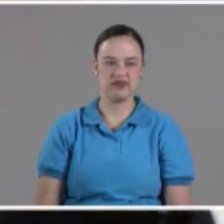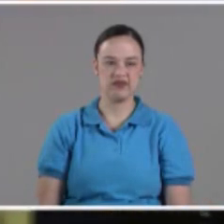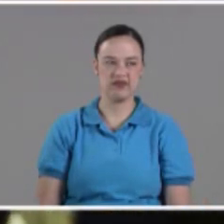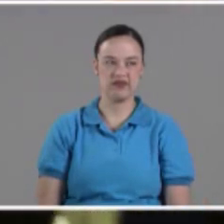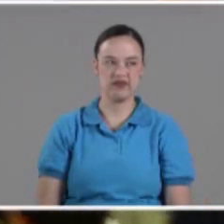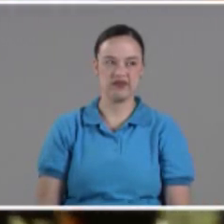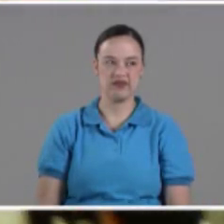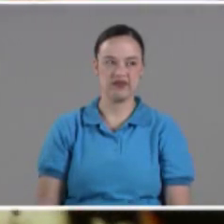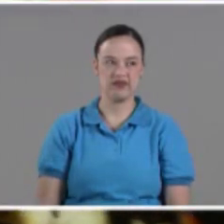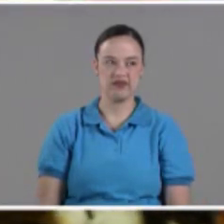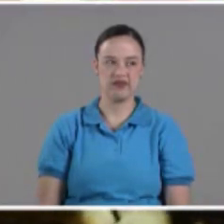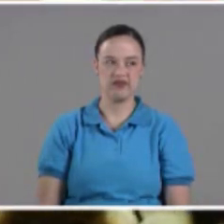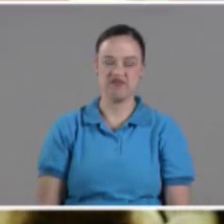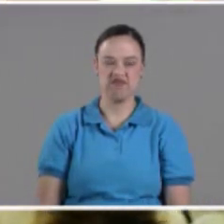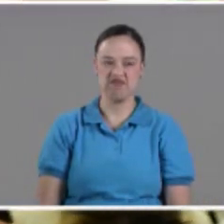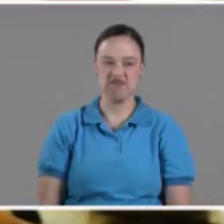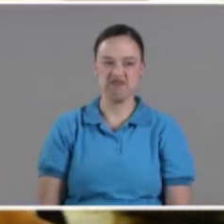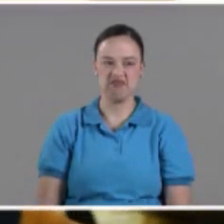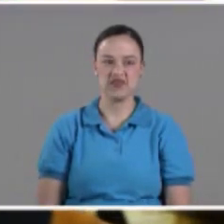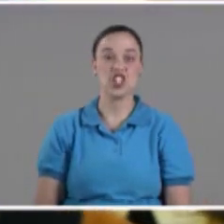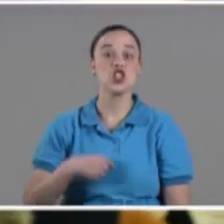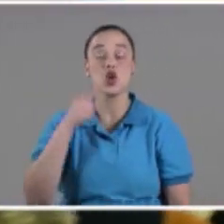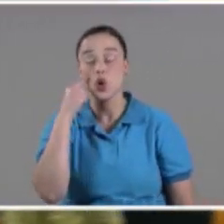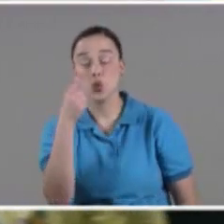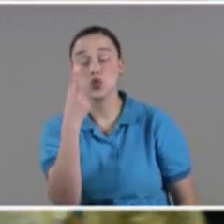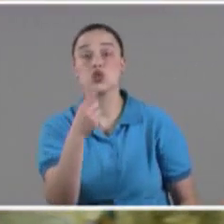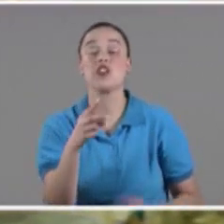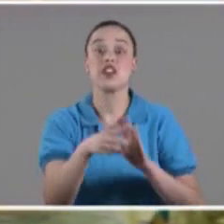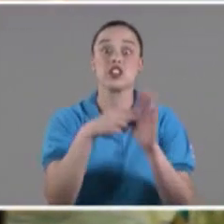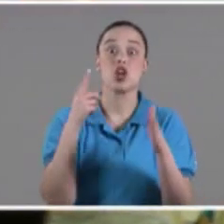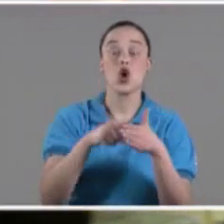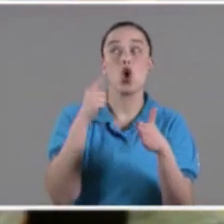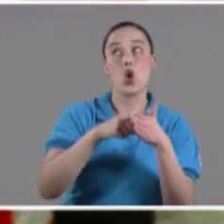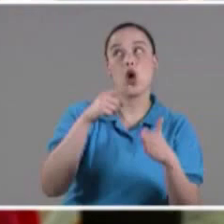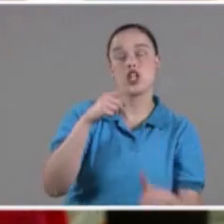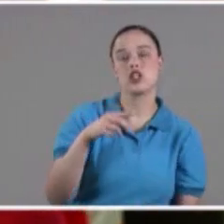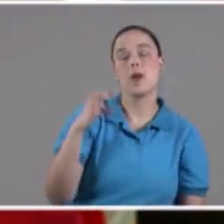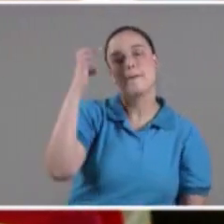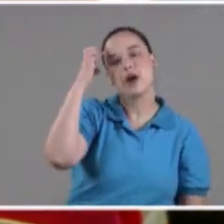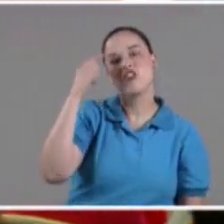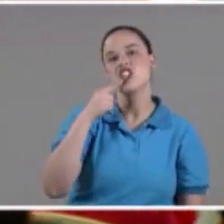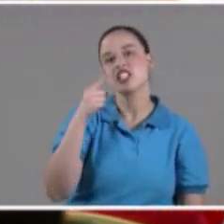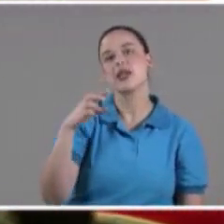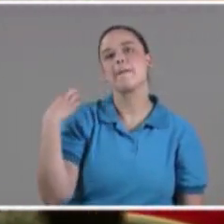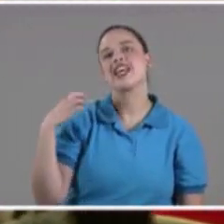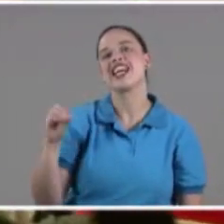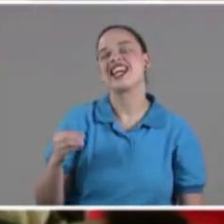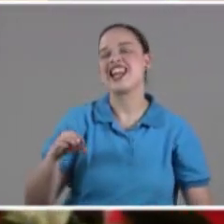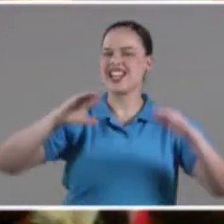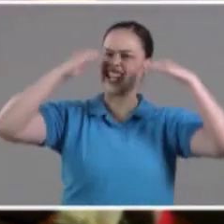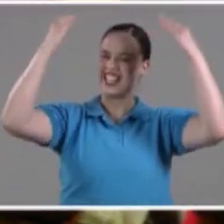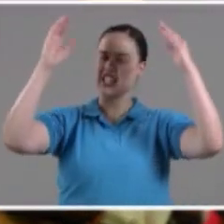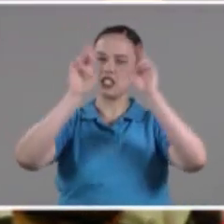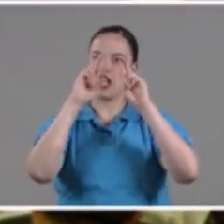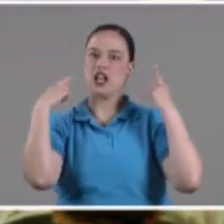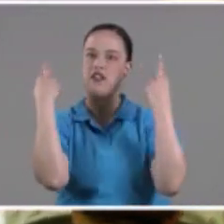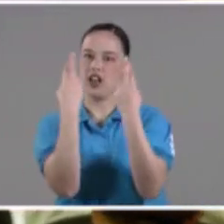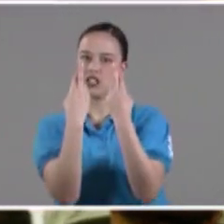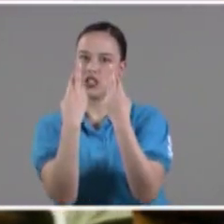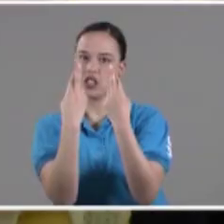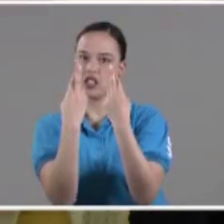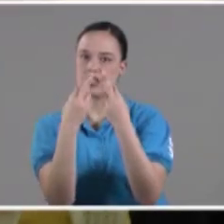Lee léete porque yo busco el texto cuando Pablo dice y para que la grandeza de la revelaciones